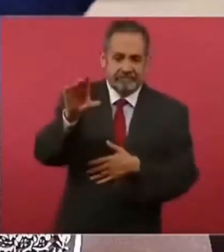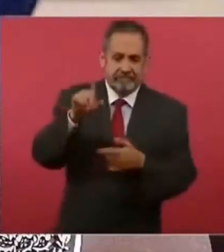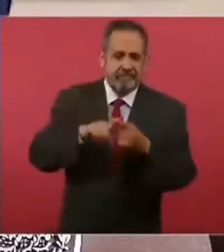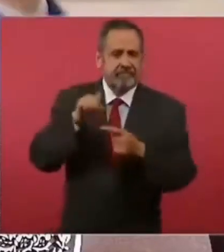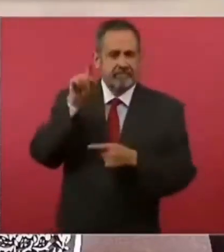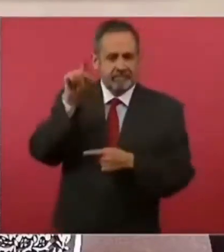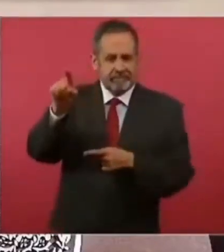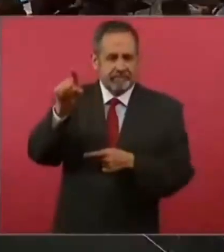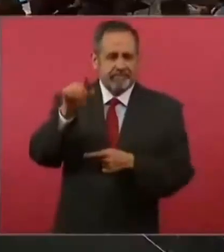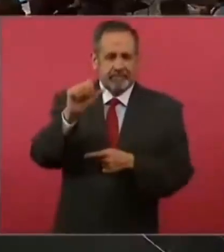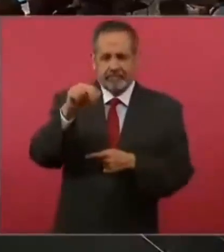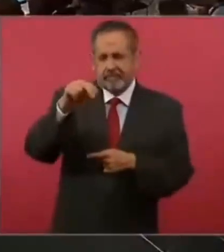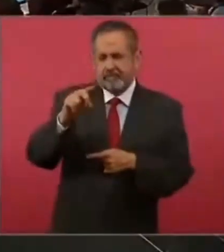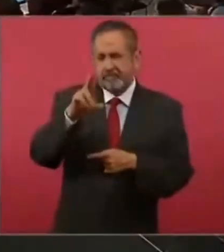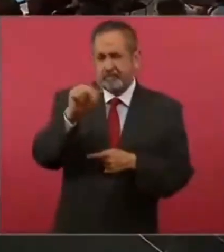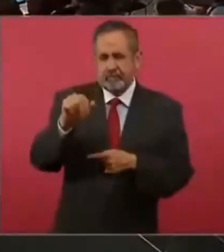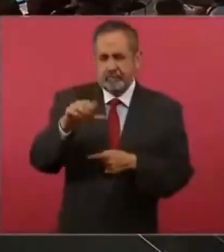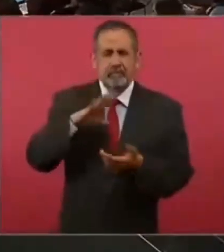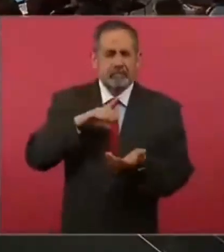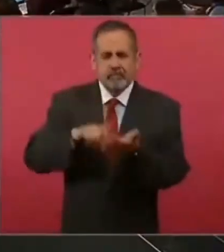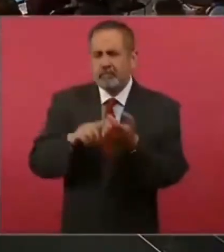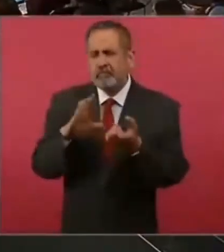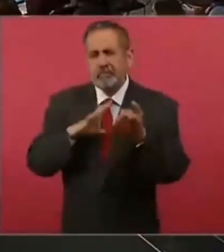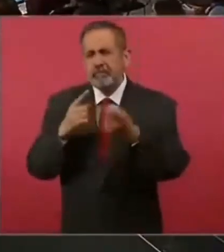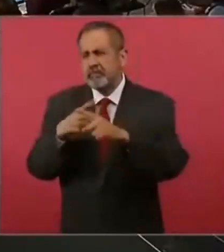Antes era Suiza, ahora hay varios